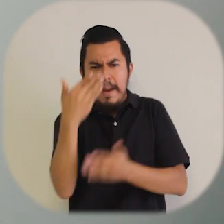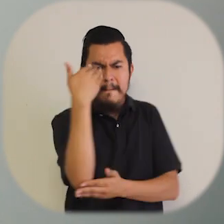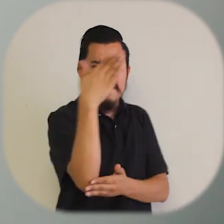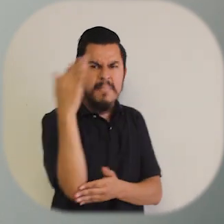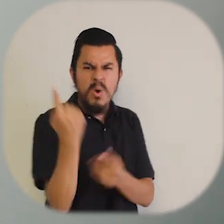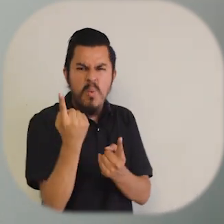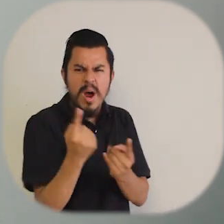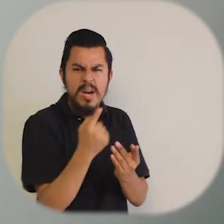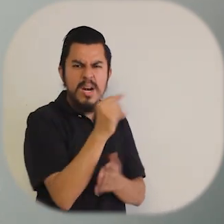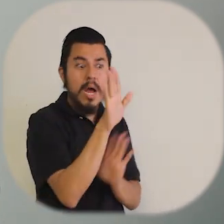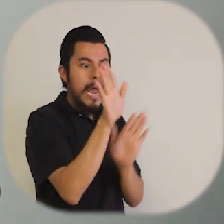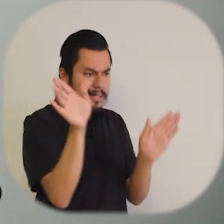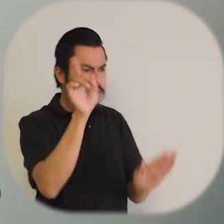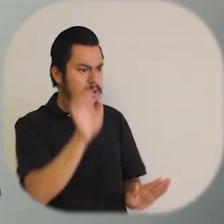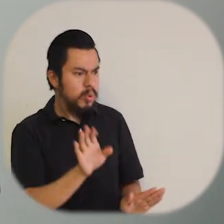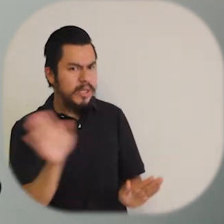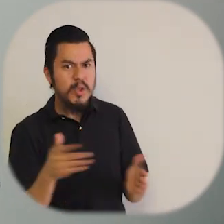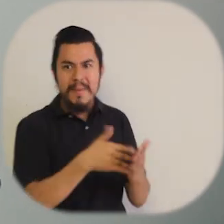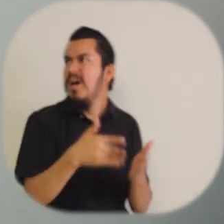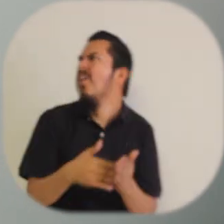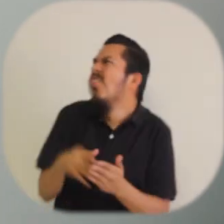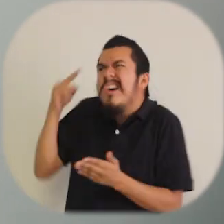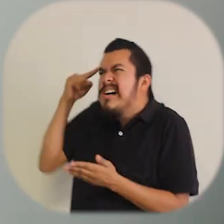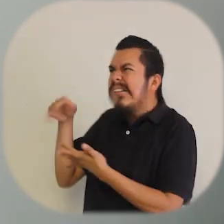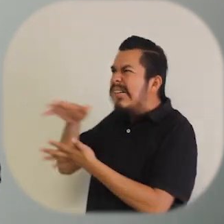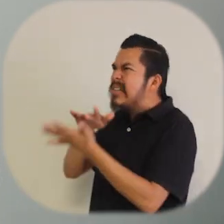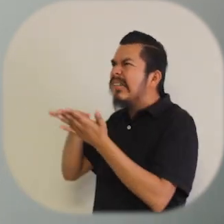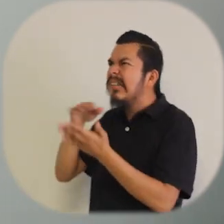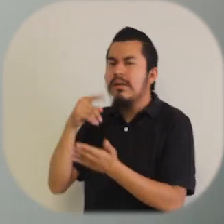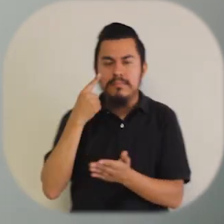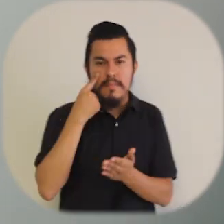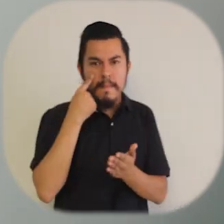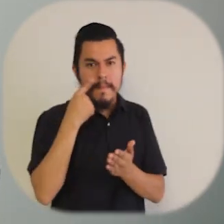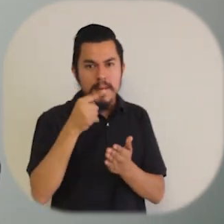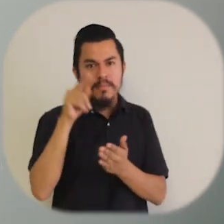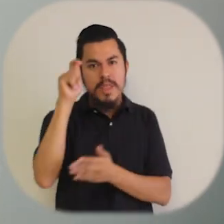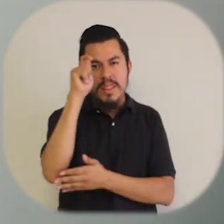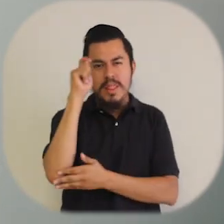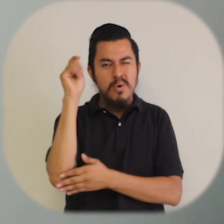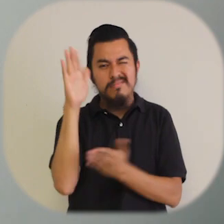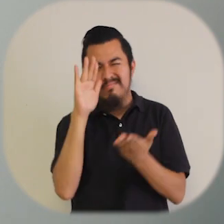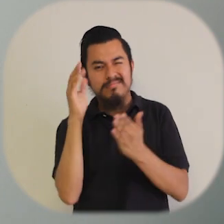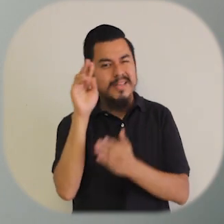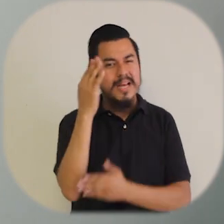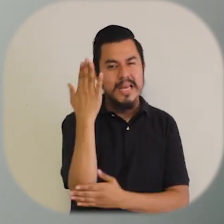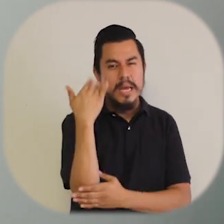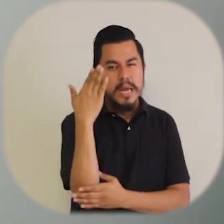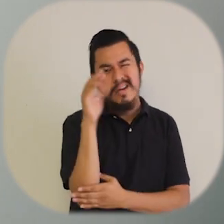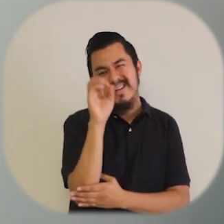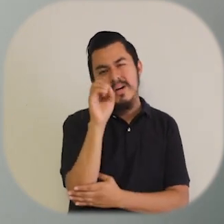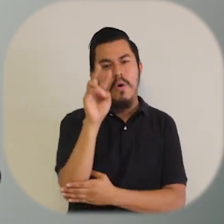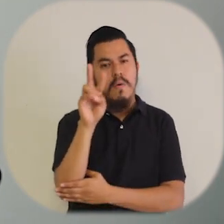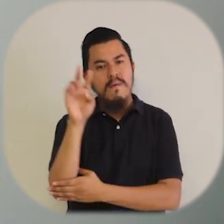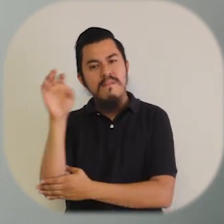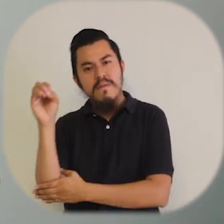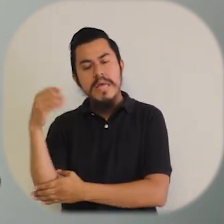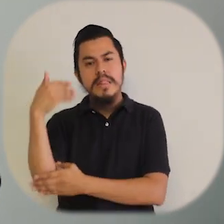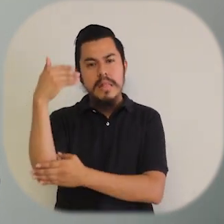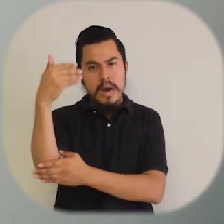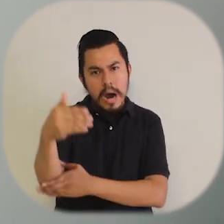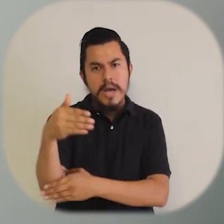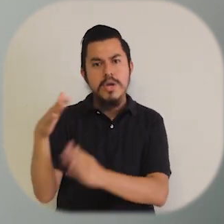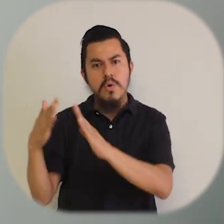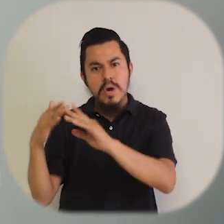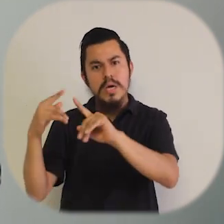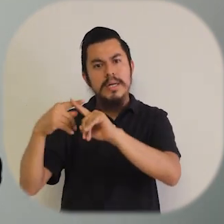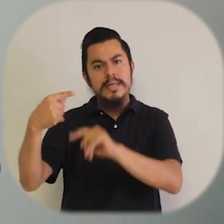Desde Hechos 9 hasta el 17, nosotros vemos por los teólogos que había de 15 a 20 años de distancia. A pesar de que habían pasado